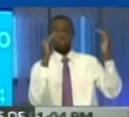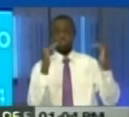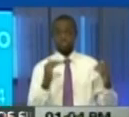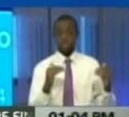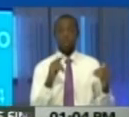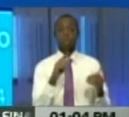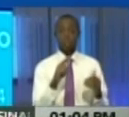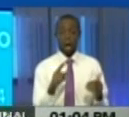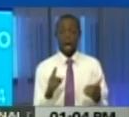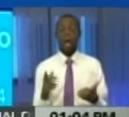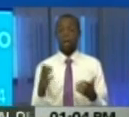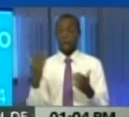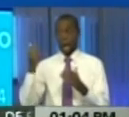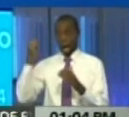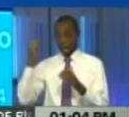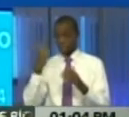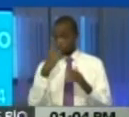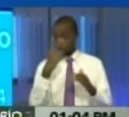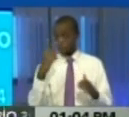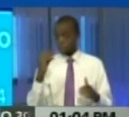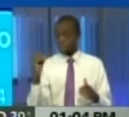validadas